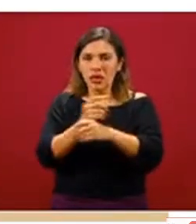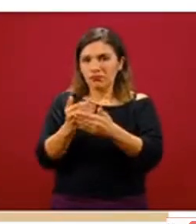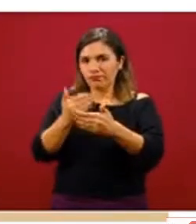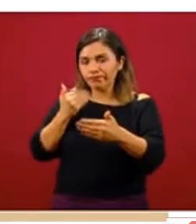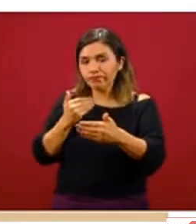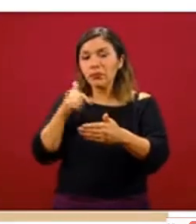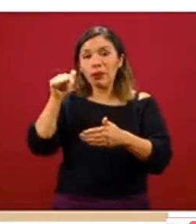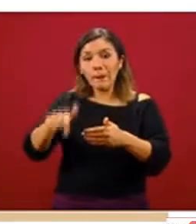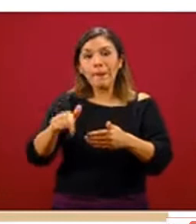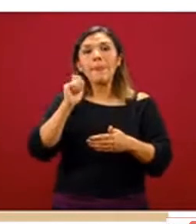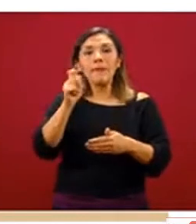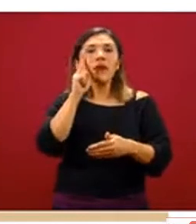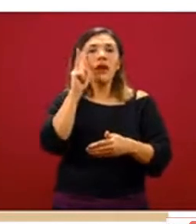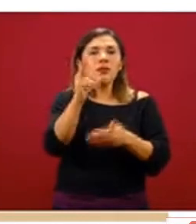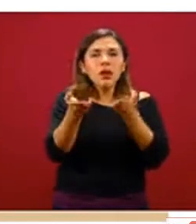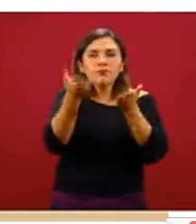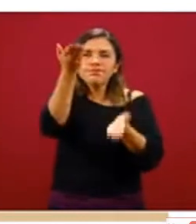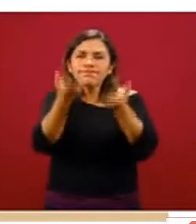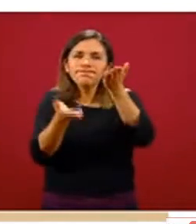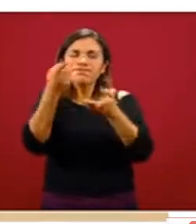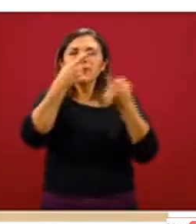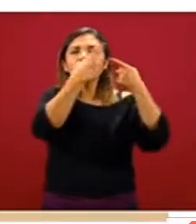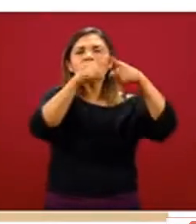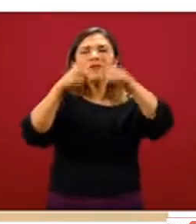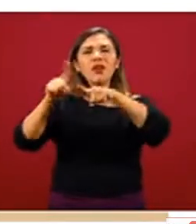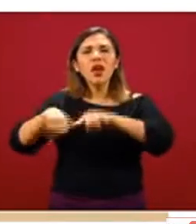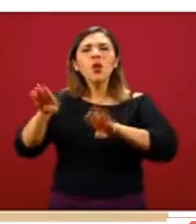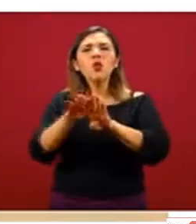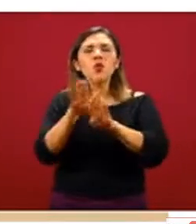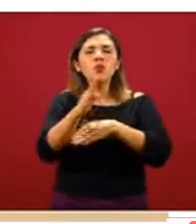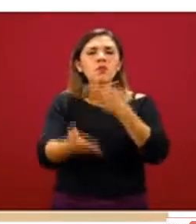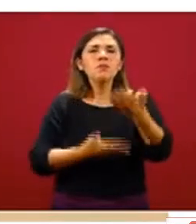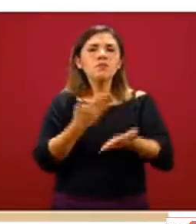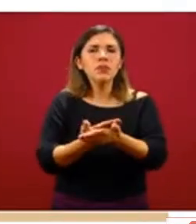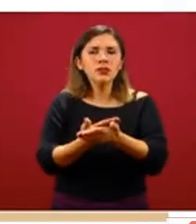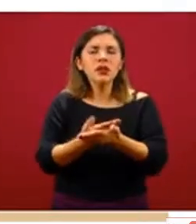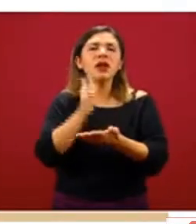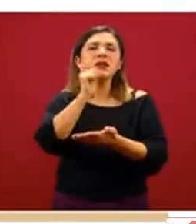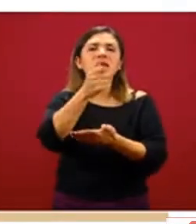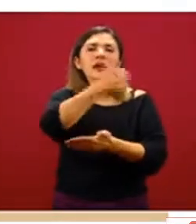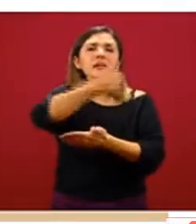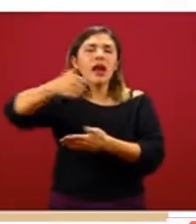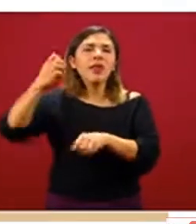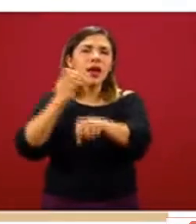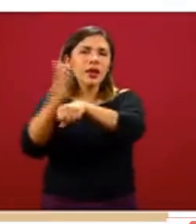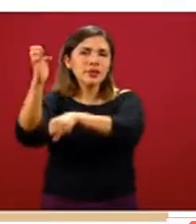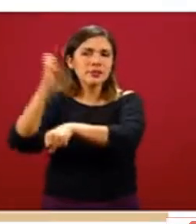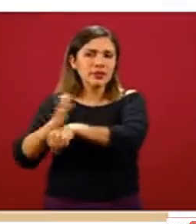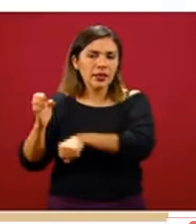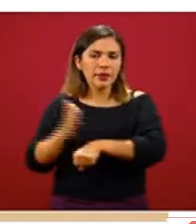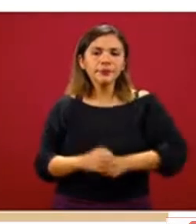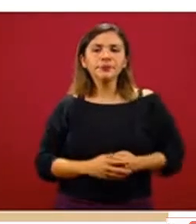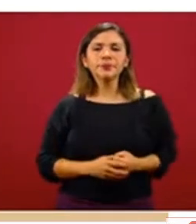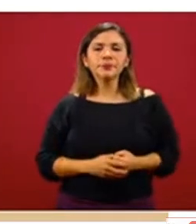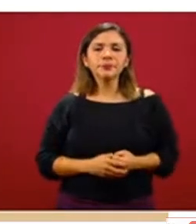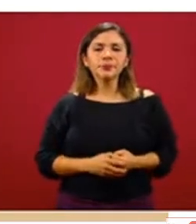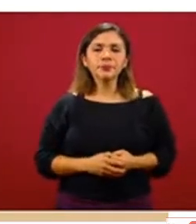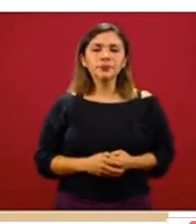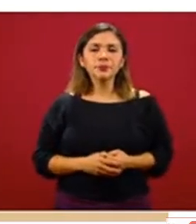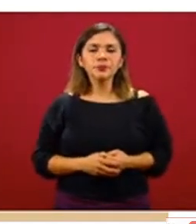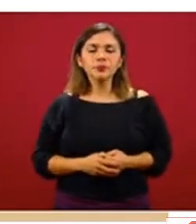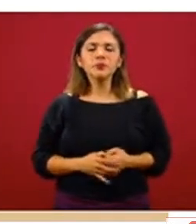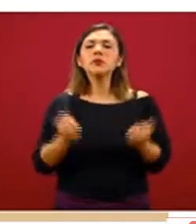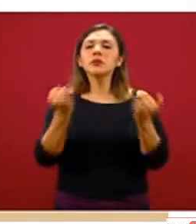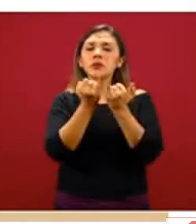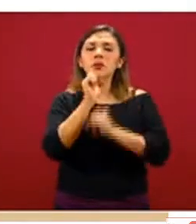días, y entonces aquí podemos ver los diferenciales que se van presentando en cada uno de los estados. Así